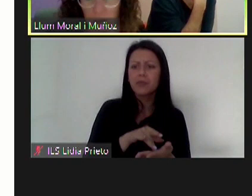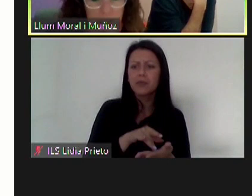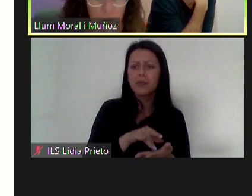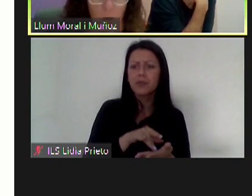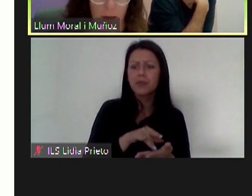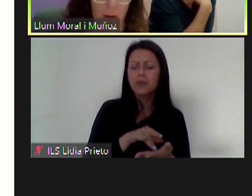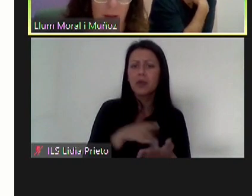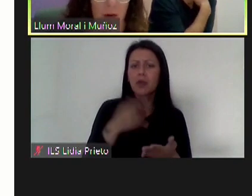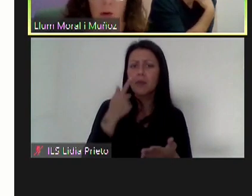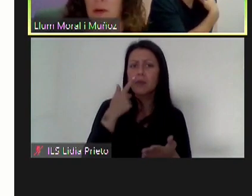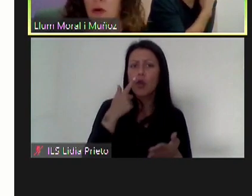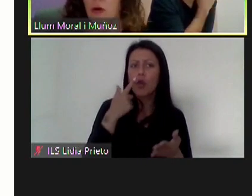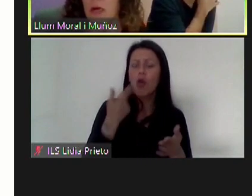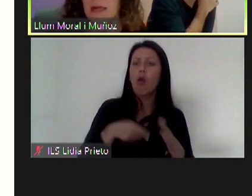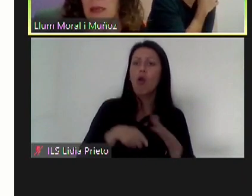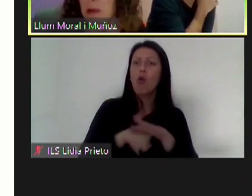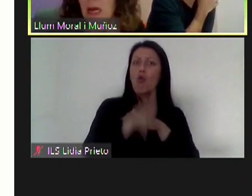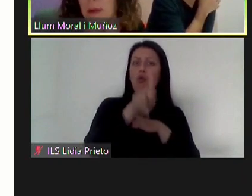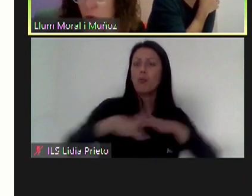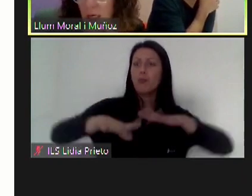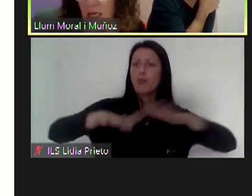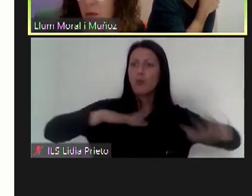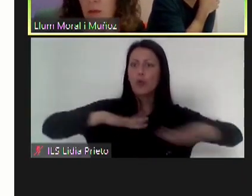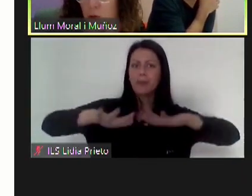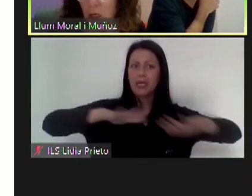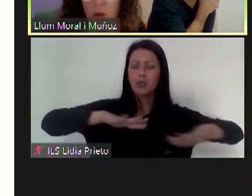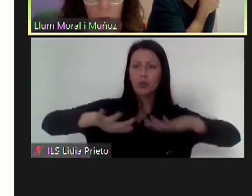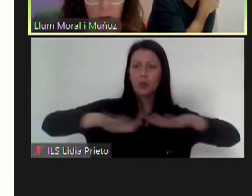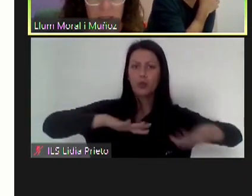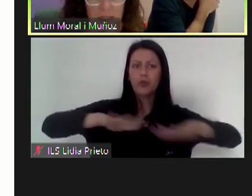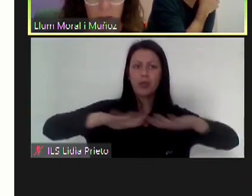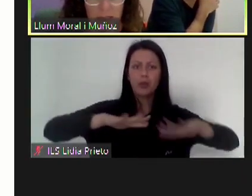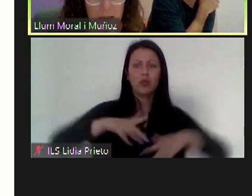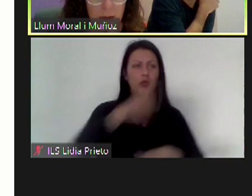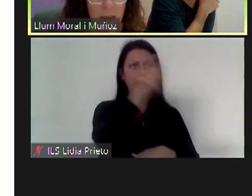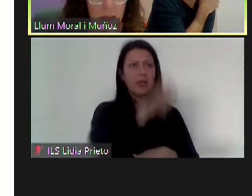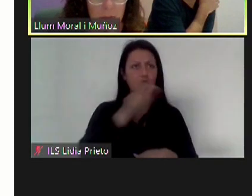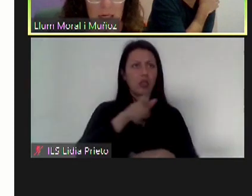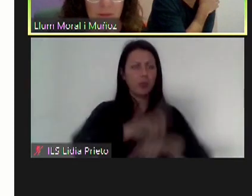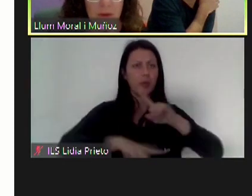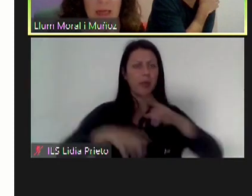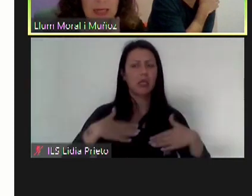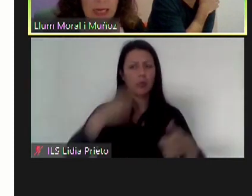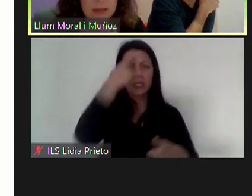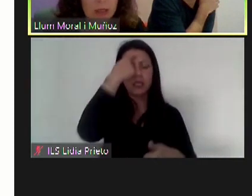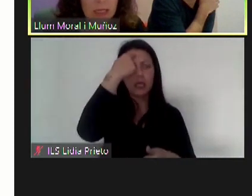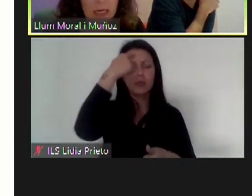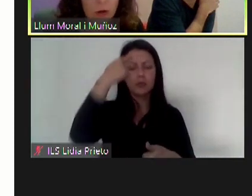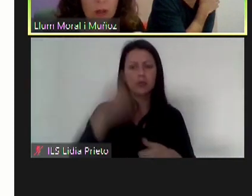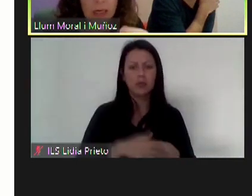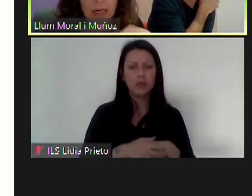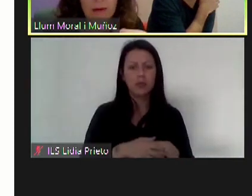una progresión de ese auge del movimiento de primera persona, que llamamos de personas con problemas de salud mental, ¿vale? Que han